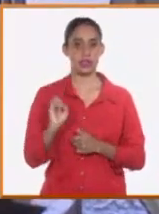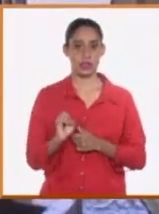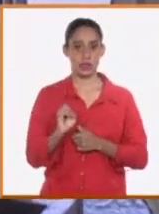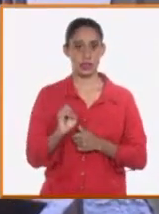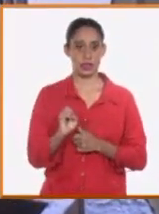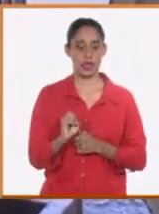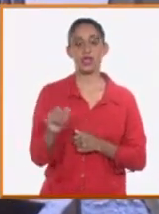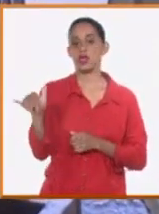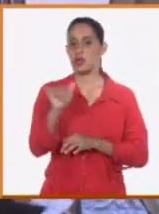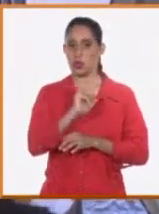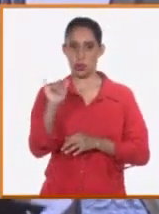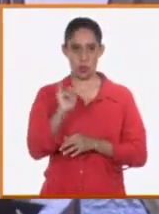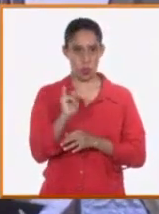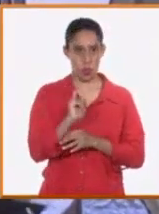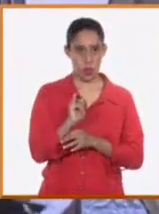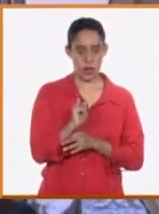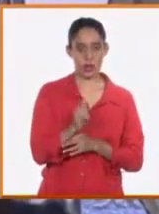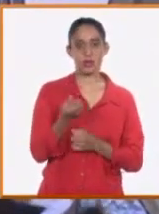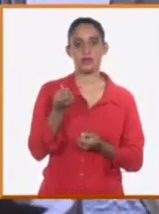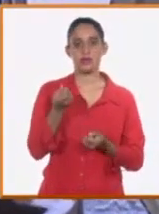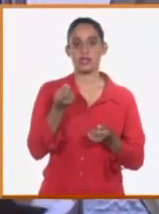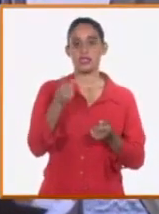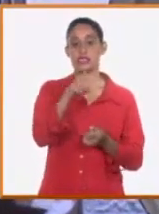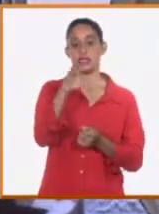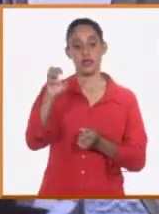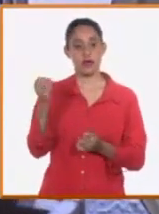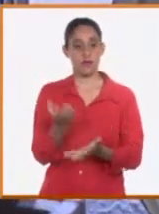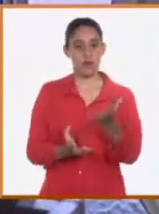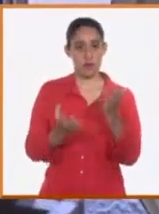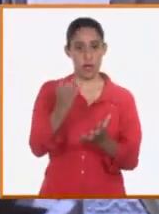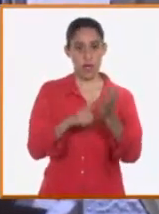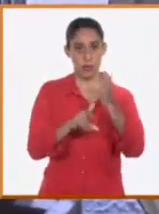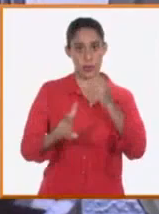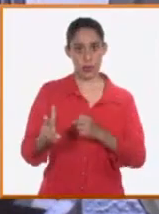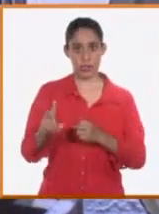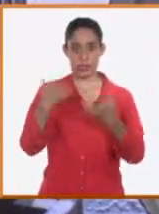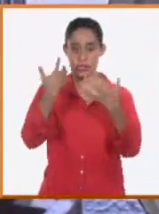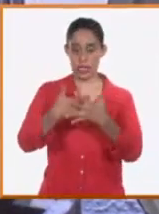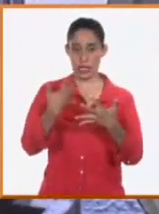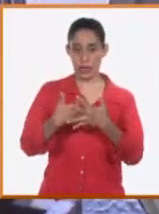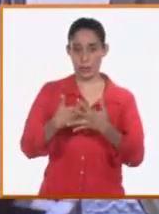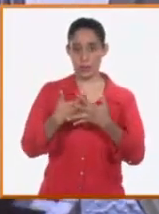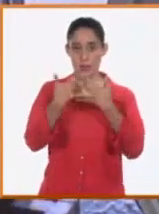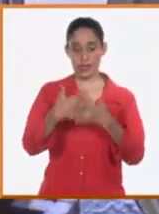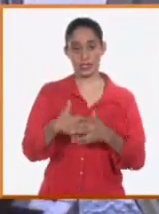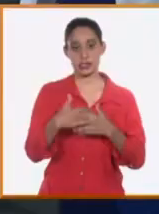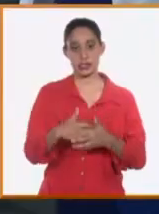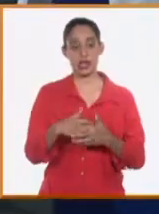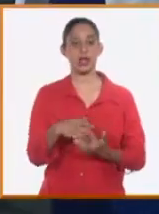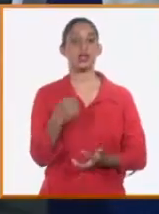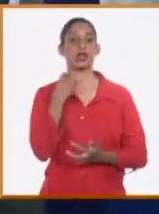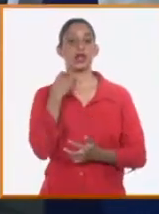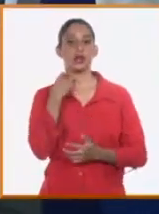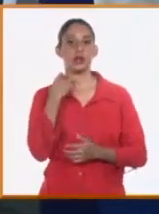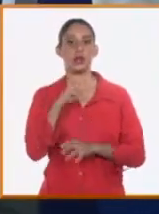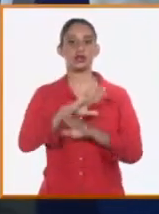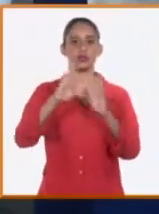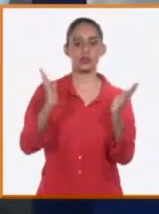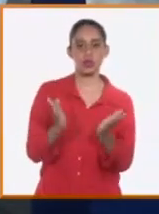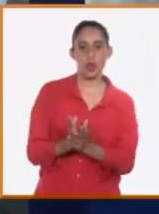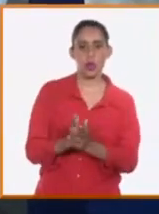existía muy cerca también de aquí, en la zona de Cienfuegos, que se llamaba la destilería de alambique San Limo. Todo este legado,